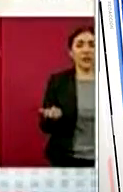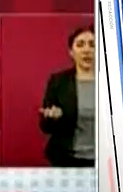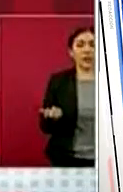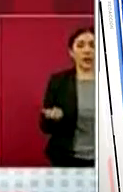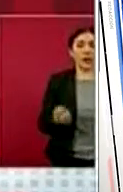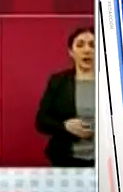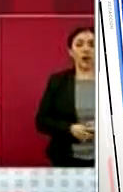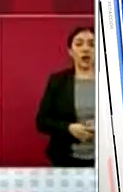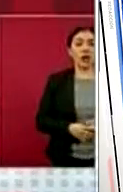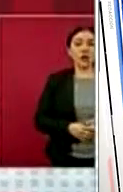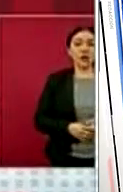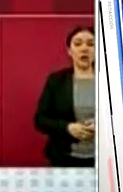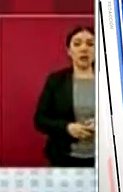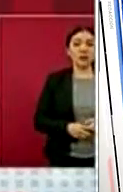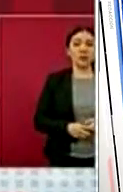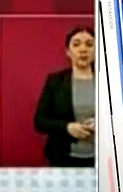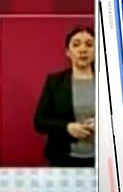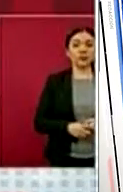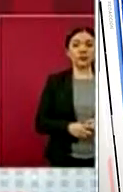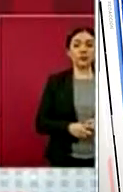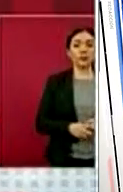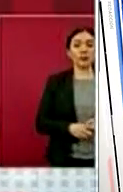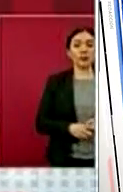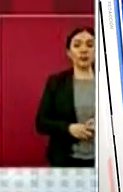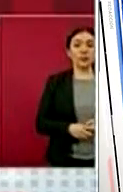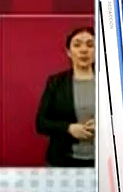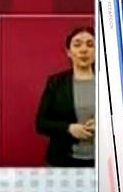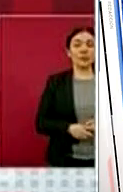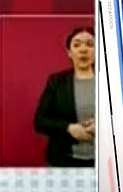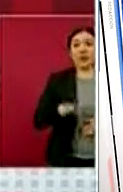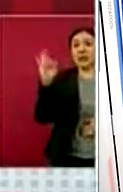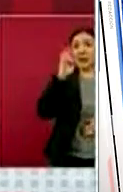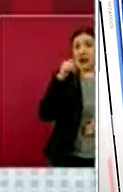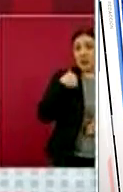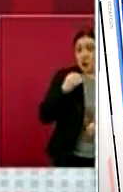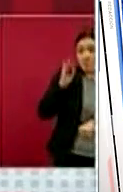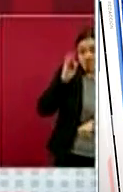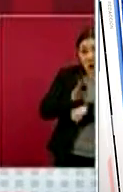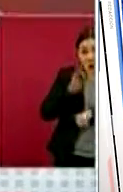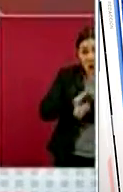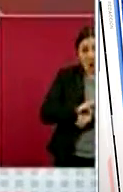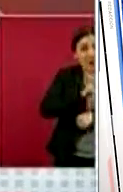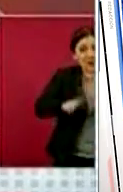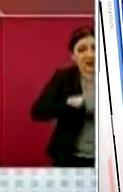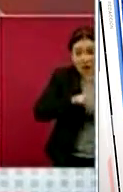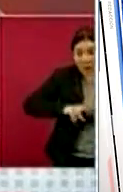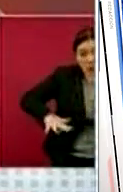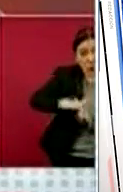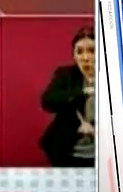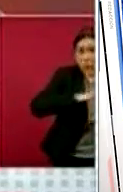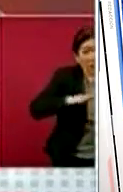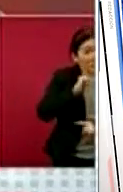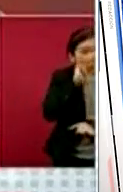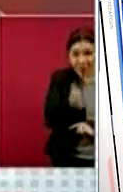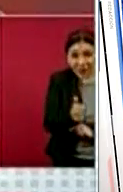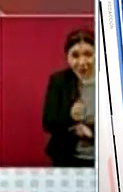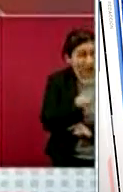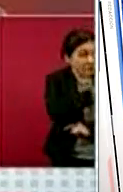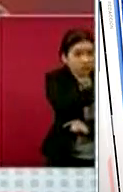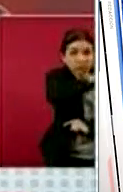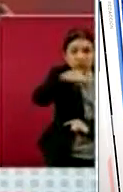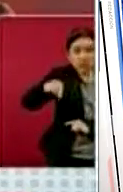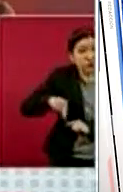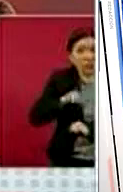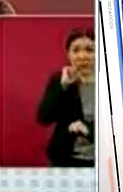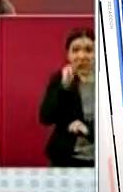mundo, porque los países recipientes de estas propuestas han de pensar que México